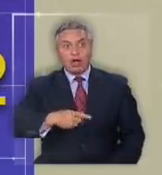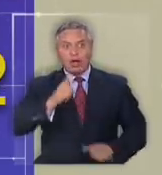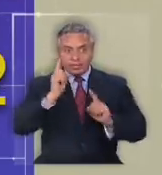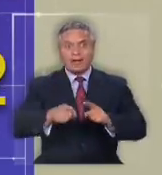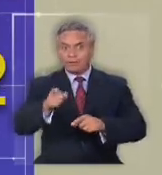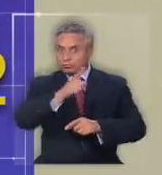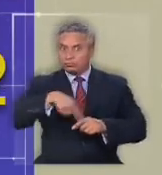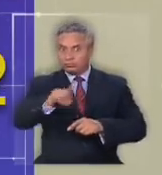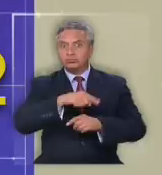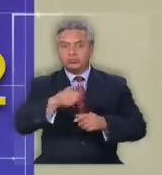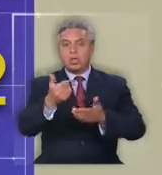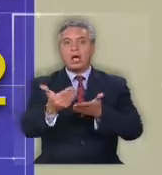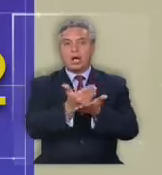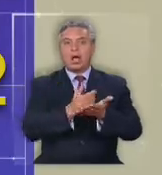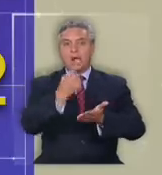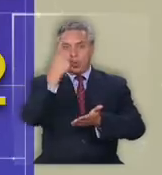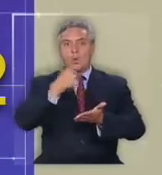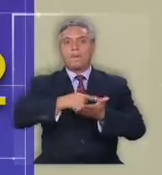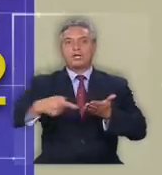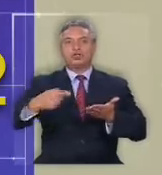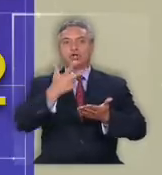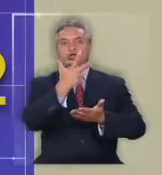ambos un mínimo de